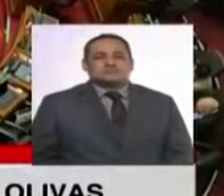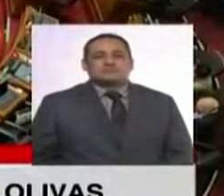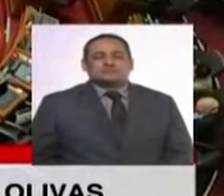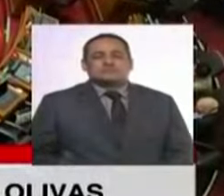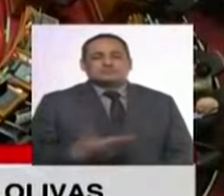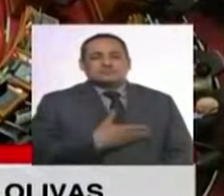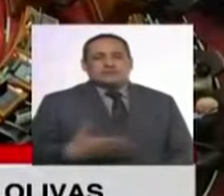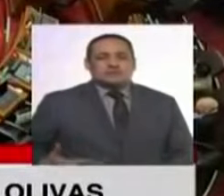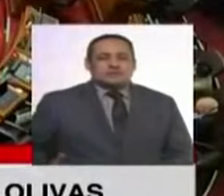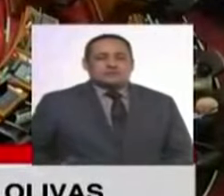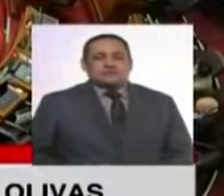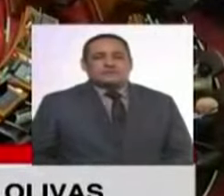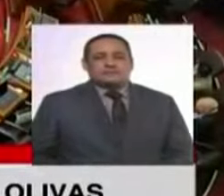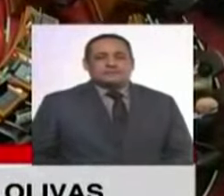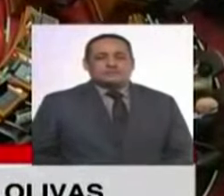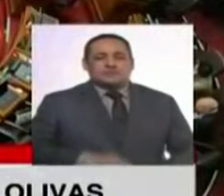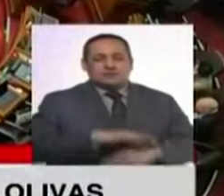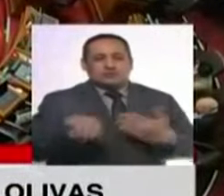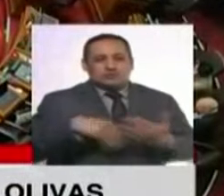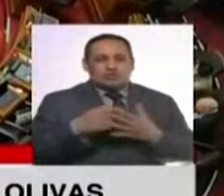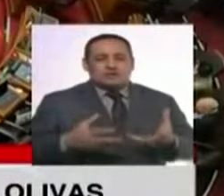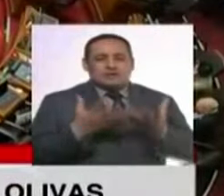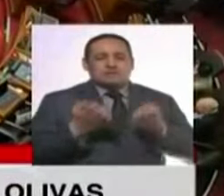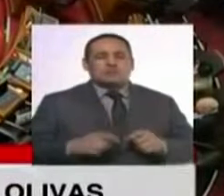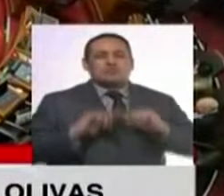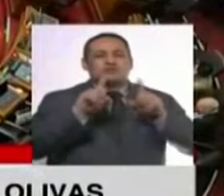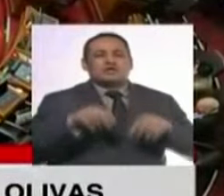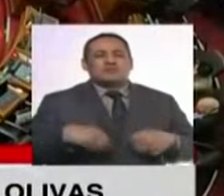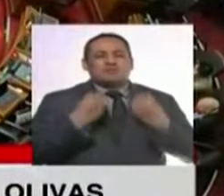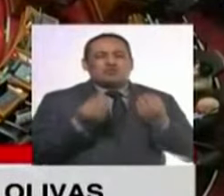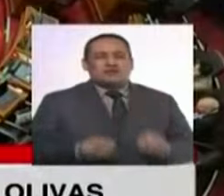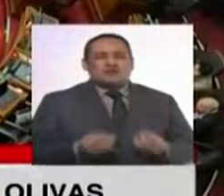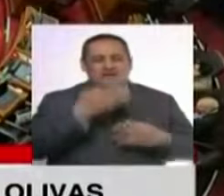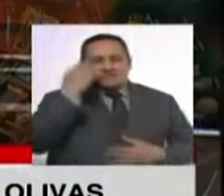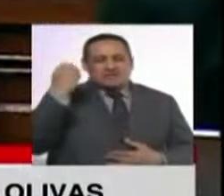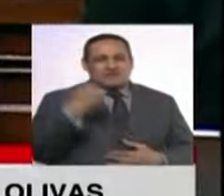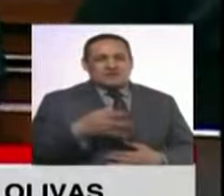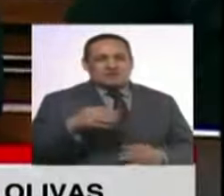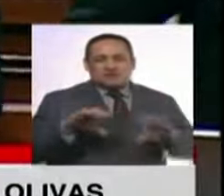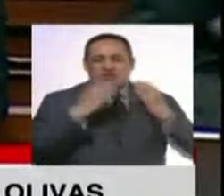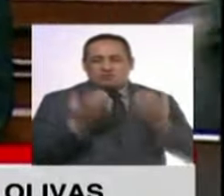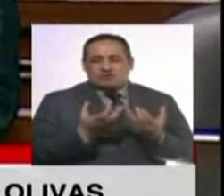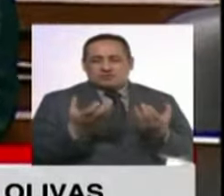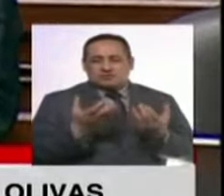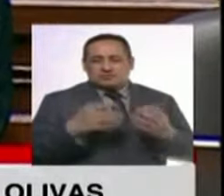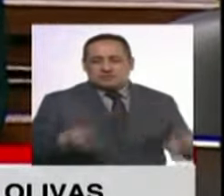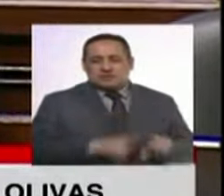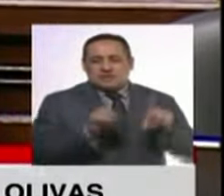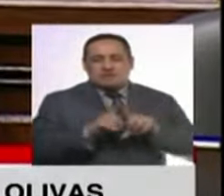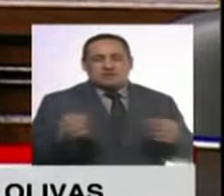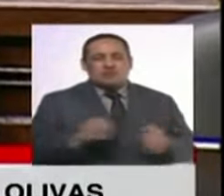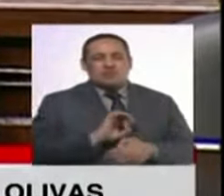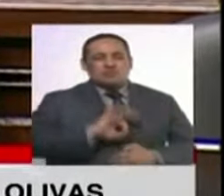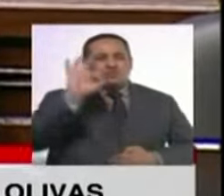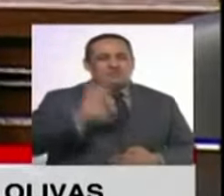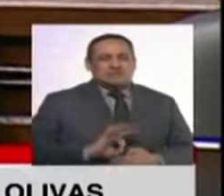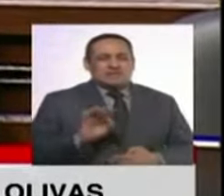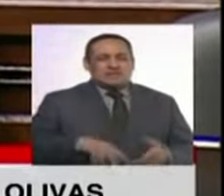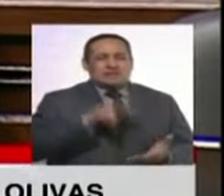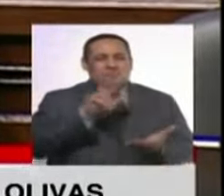presidenta si nos queremos preguntar por qué el desprestigio del Congreso con un porcentaje